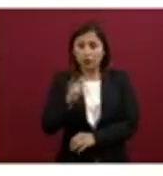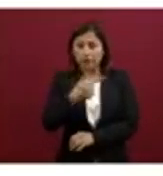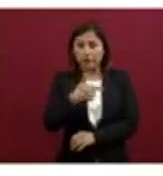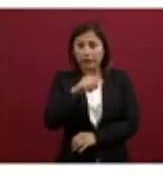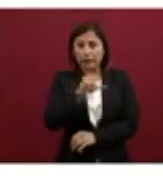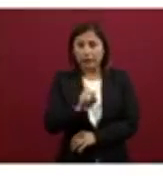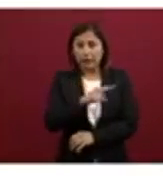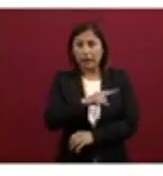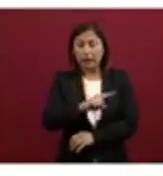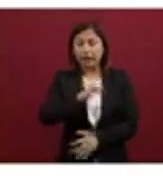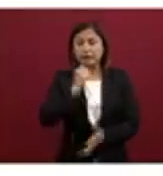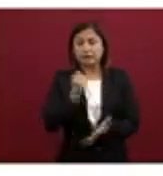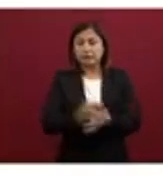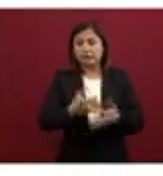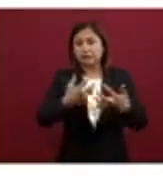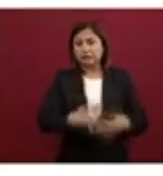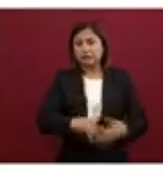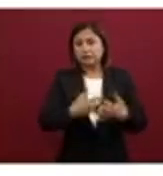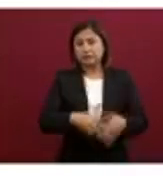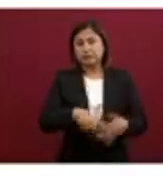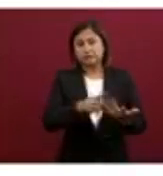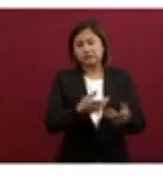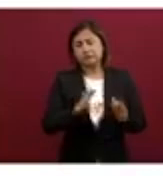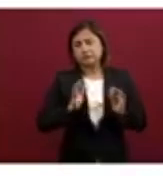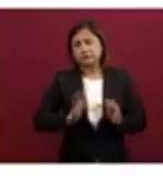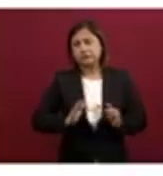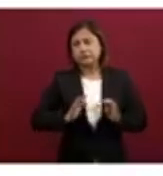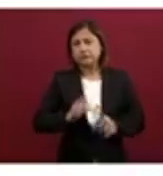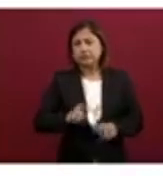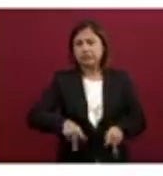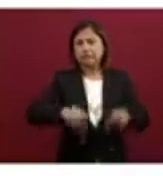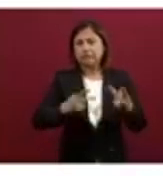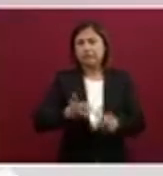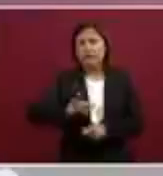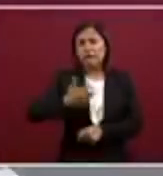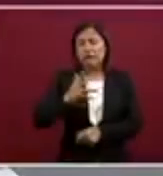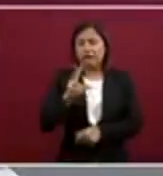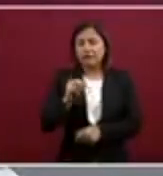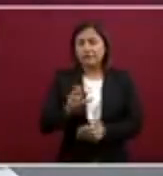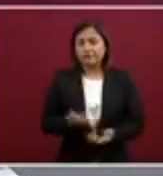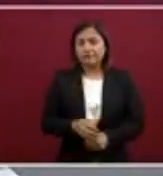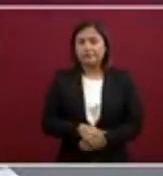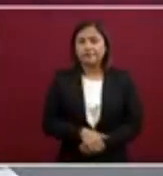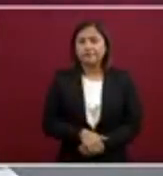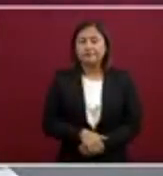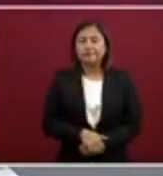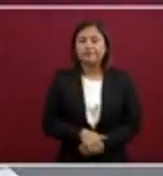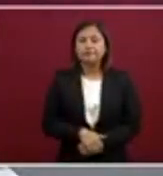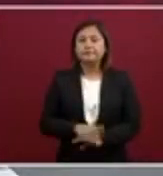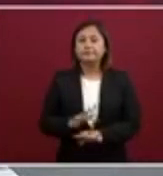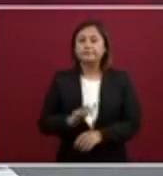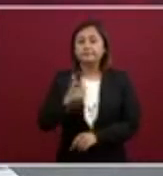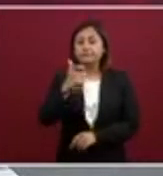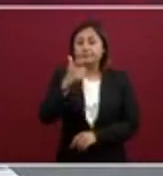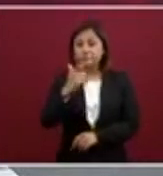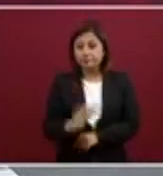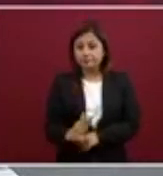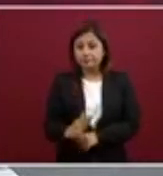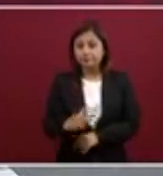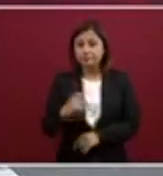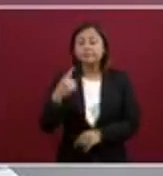de aquí en adelante con todos los que somos sus consumidores. El precio más económico lo tenemos